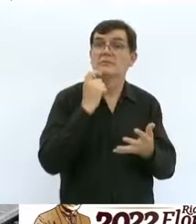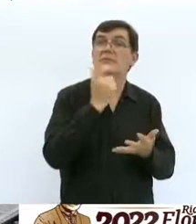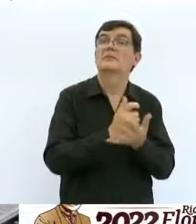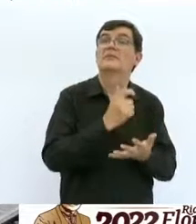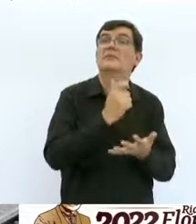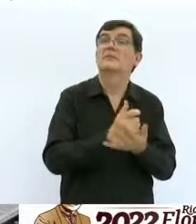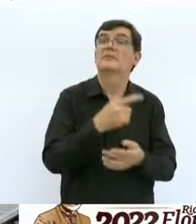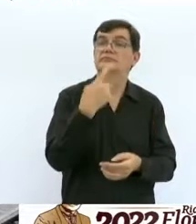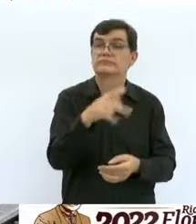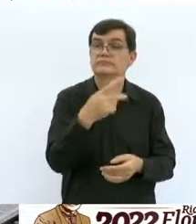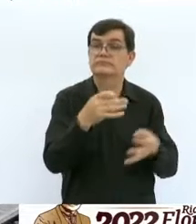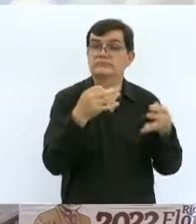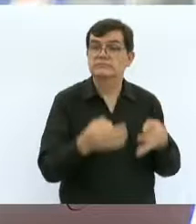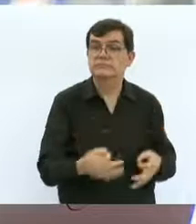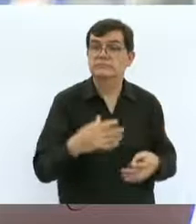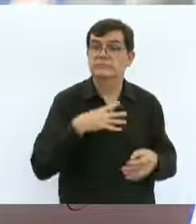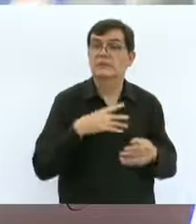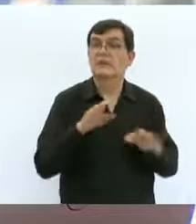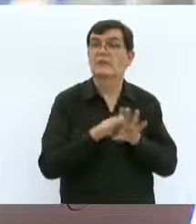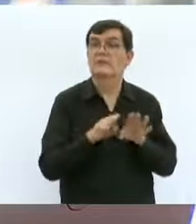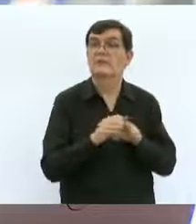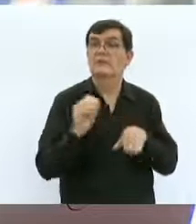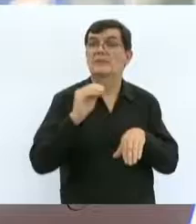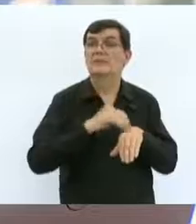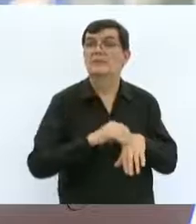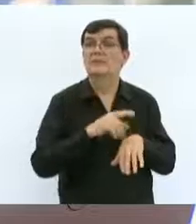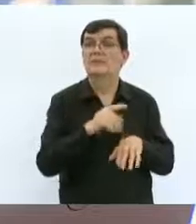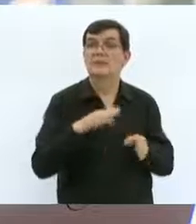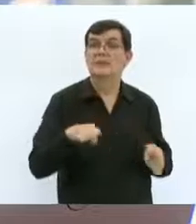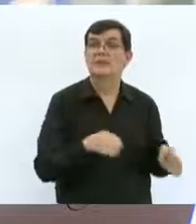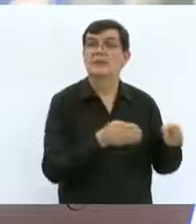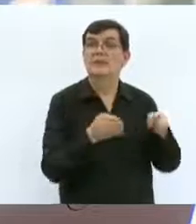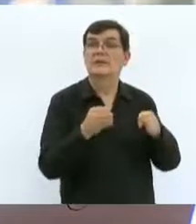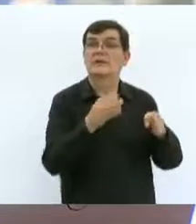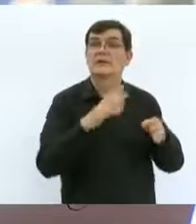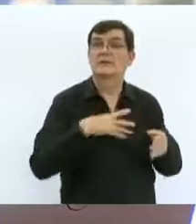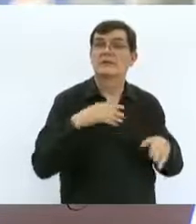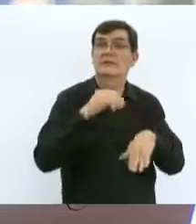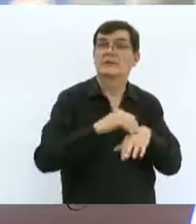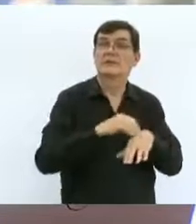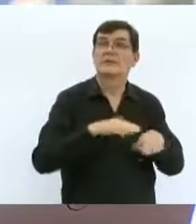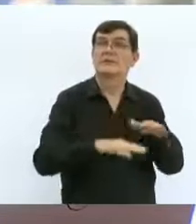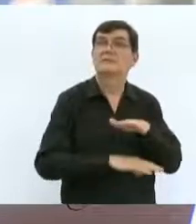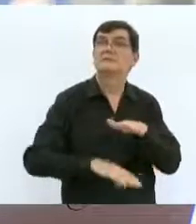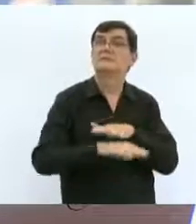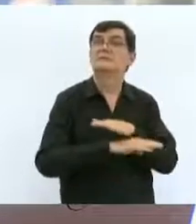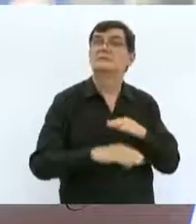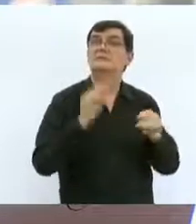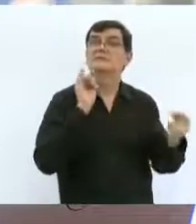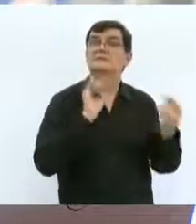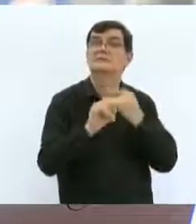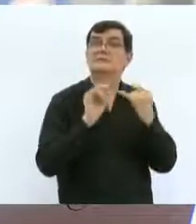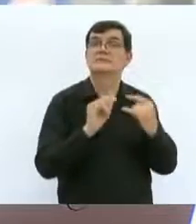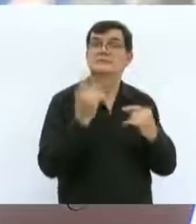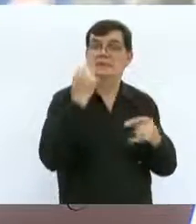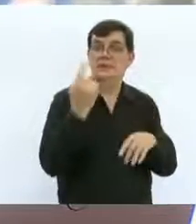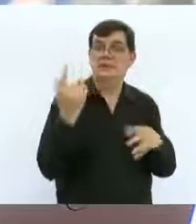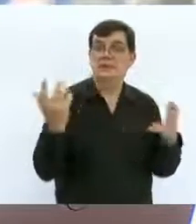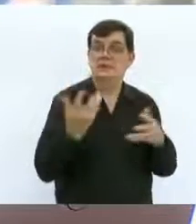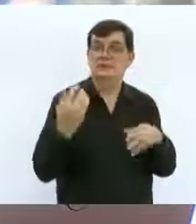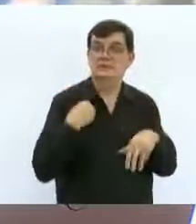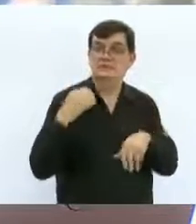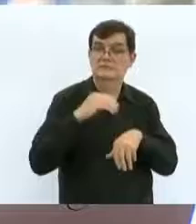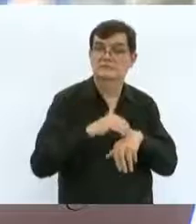para adecuar el ancho de corona del del camino y generar una estabilidad en las terracerías para poder poner las